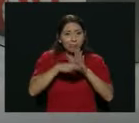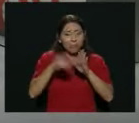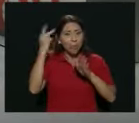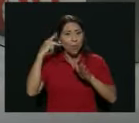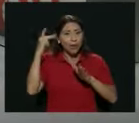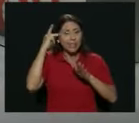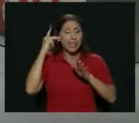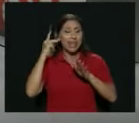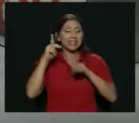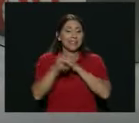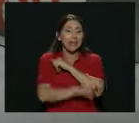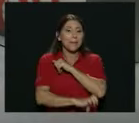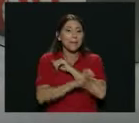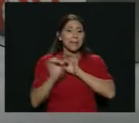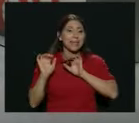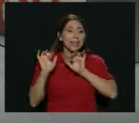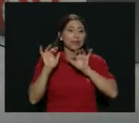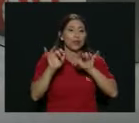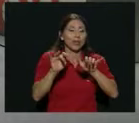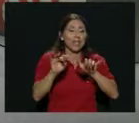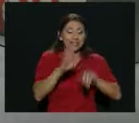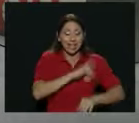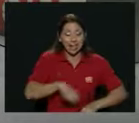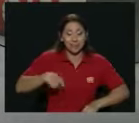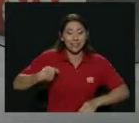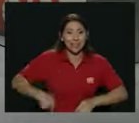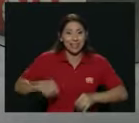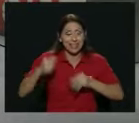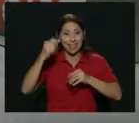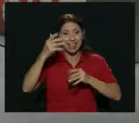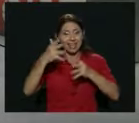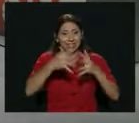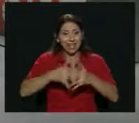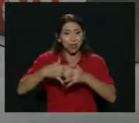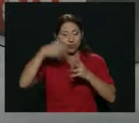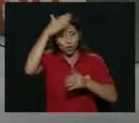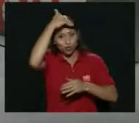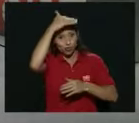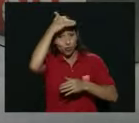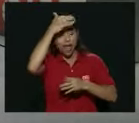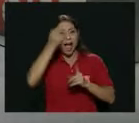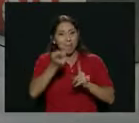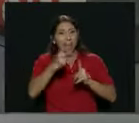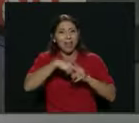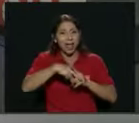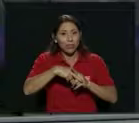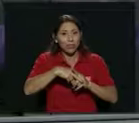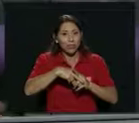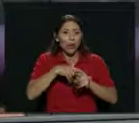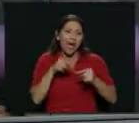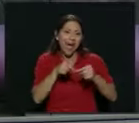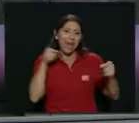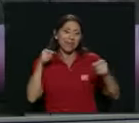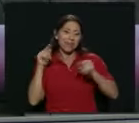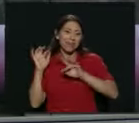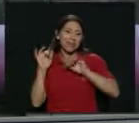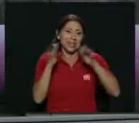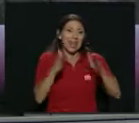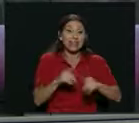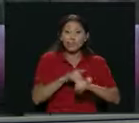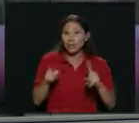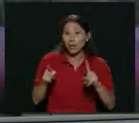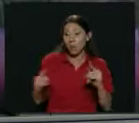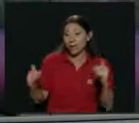políticas migratorias que está aplicando el presidente de los Estados Unidos o antimigrantes. Sin embargo, también a nivel regional y a nivel